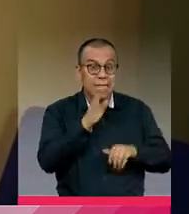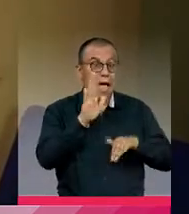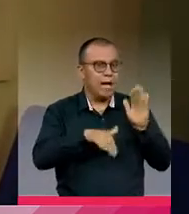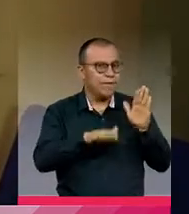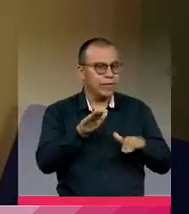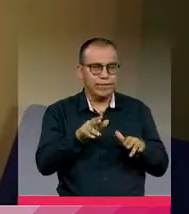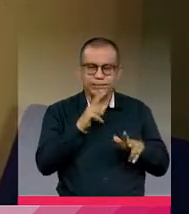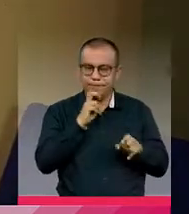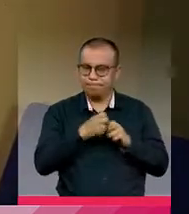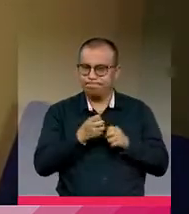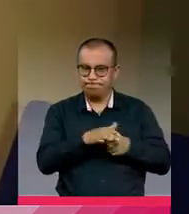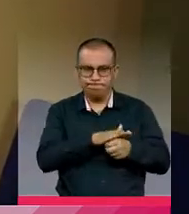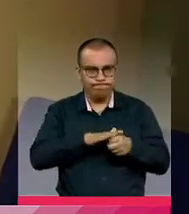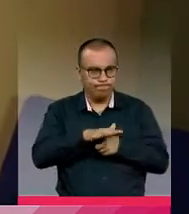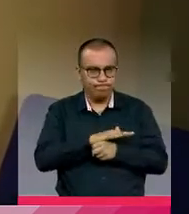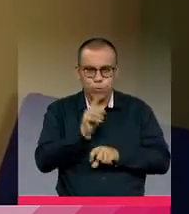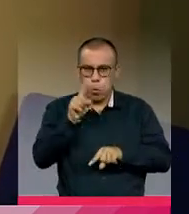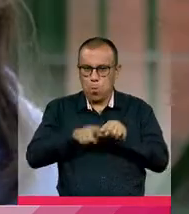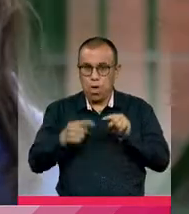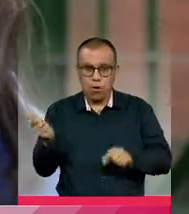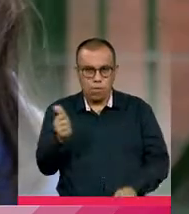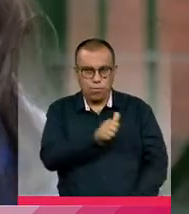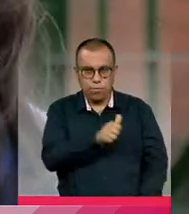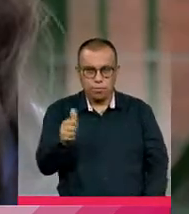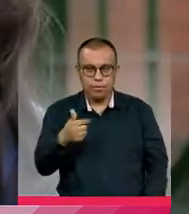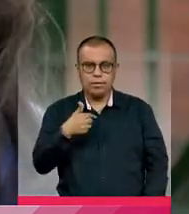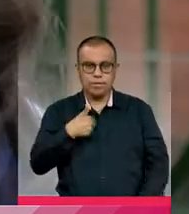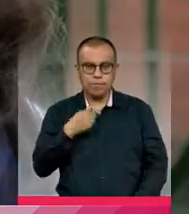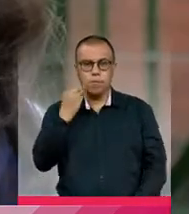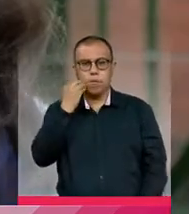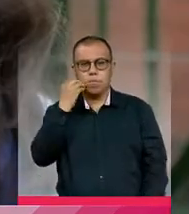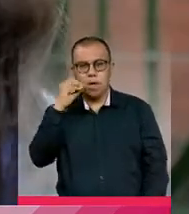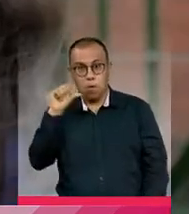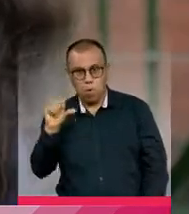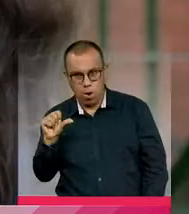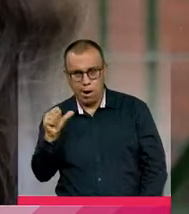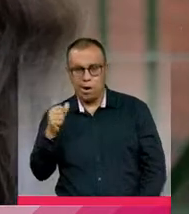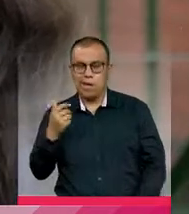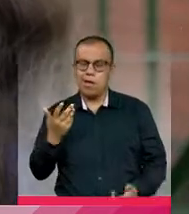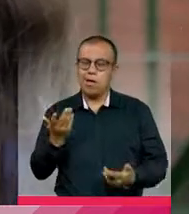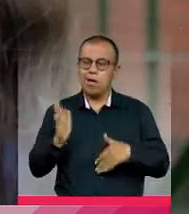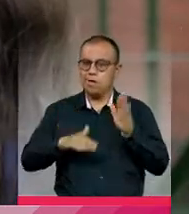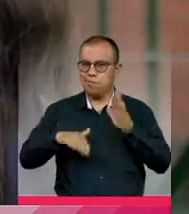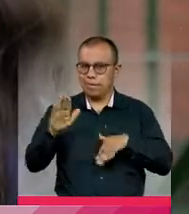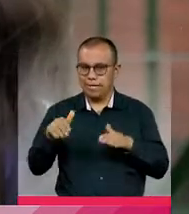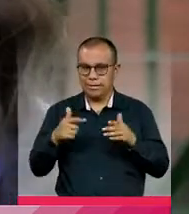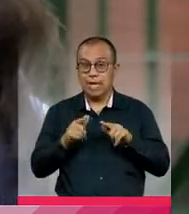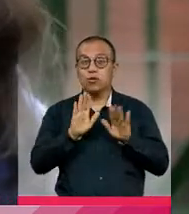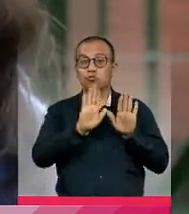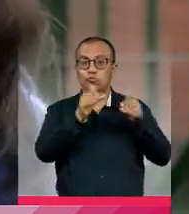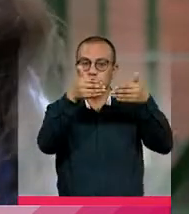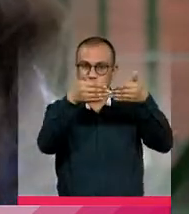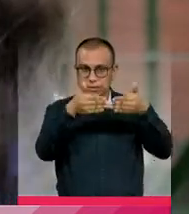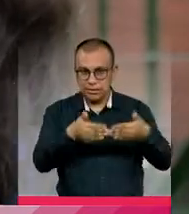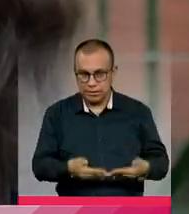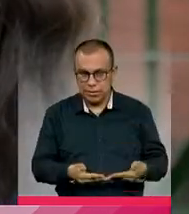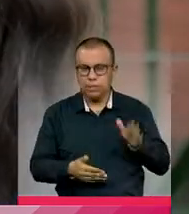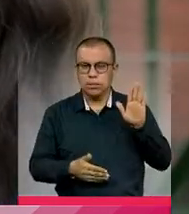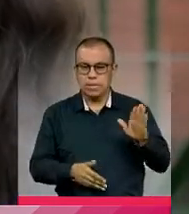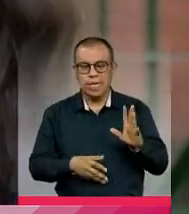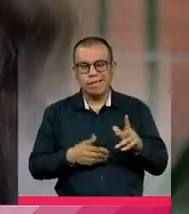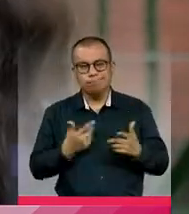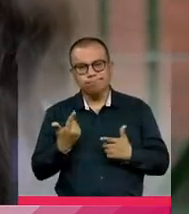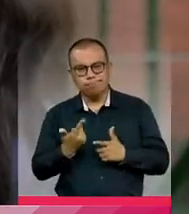ocasiones se le complica a la pequeña a veces mi abuelita ella discapacitada y